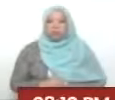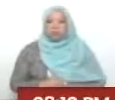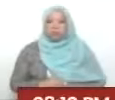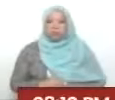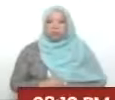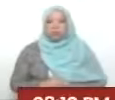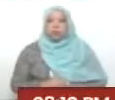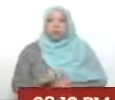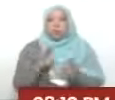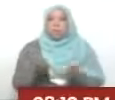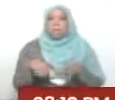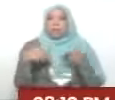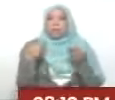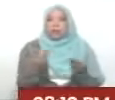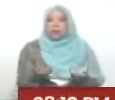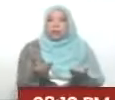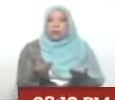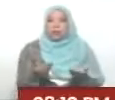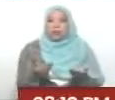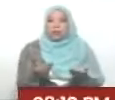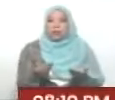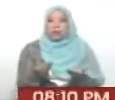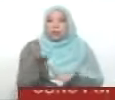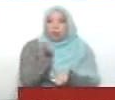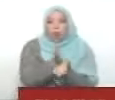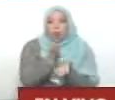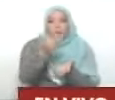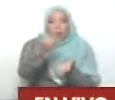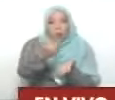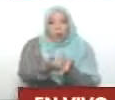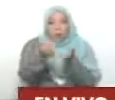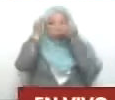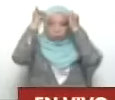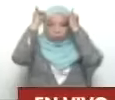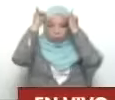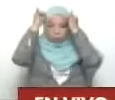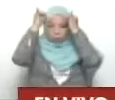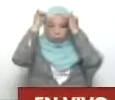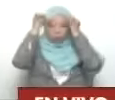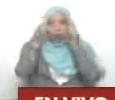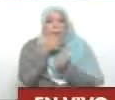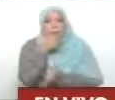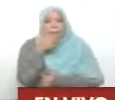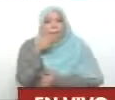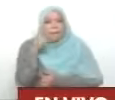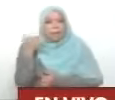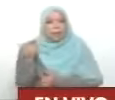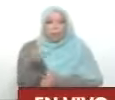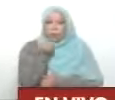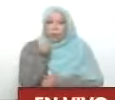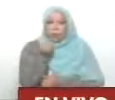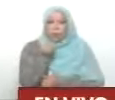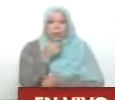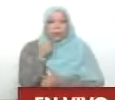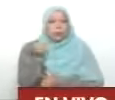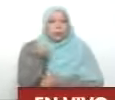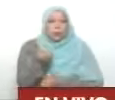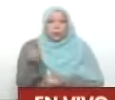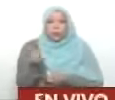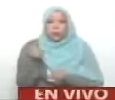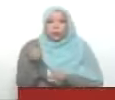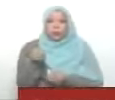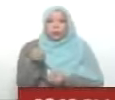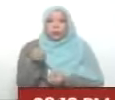Me regalaron un queso de cabra que yo creo que es el mejor queso que he comido en toda mi vida. Hecho